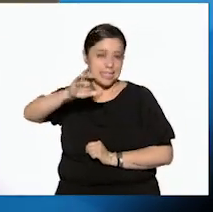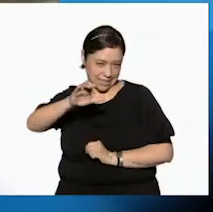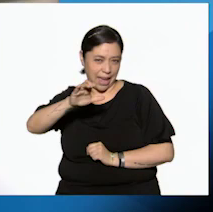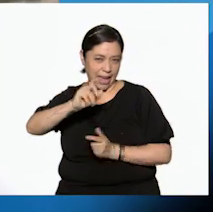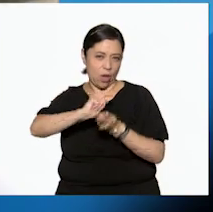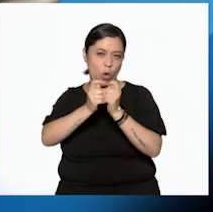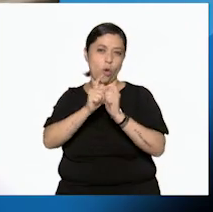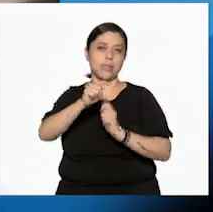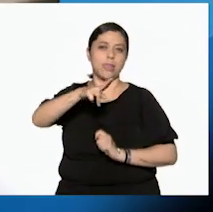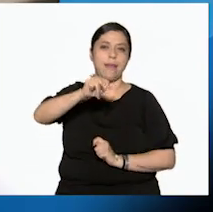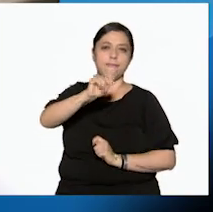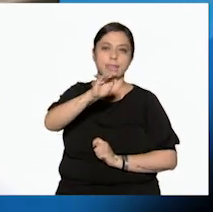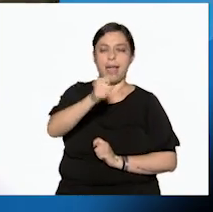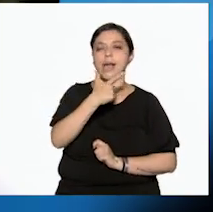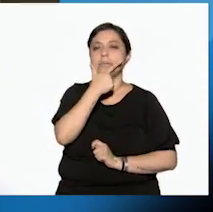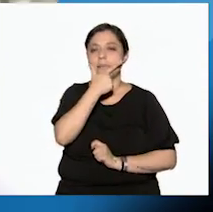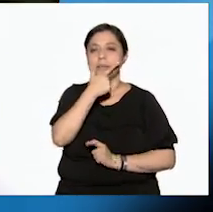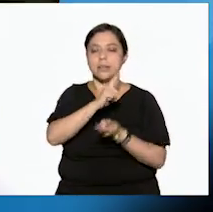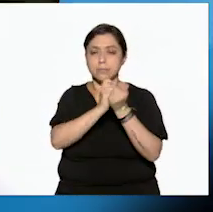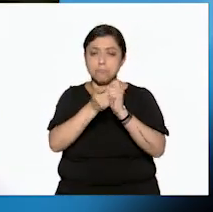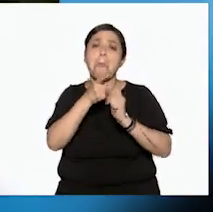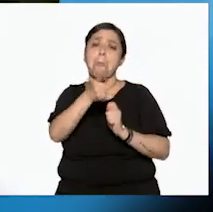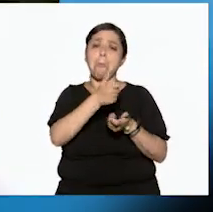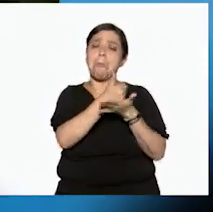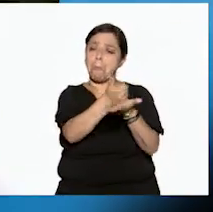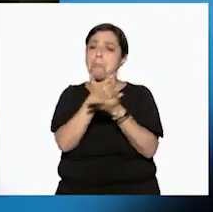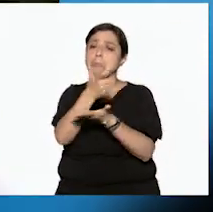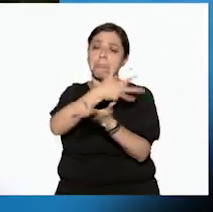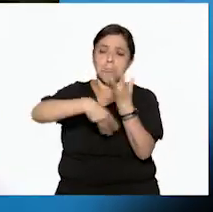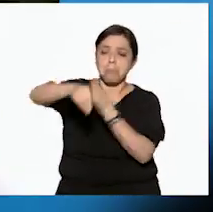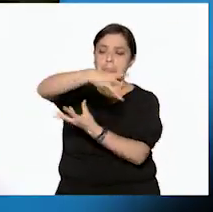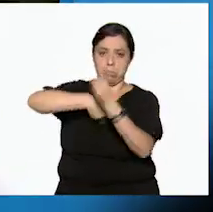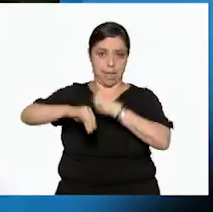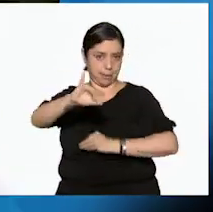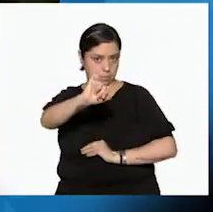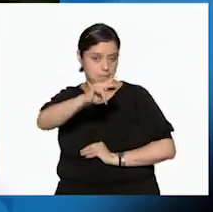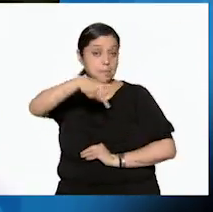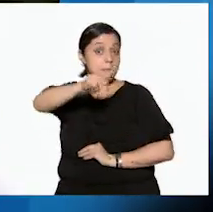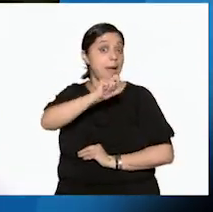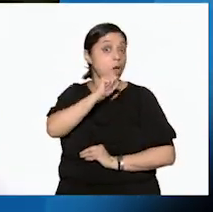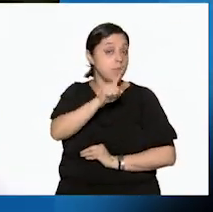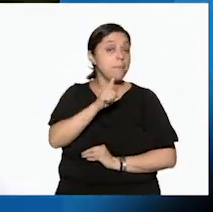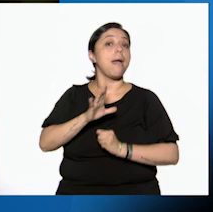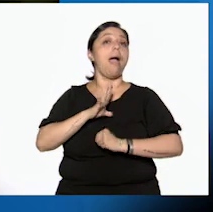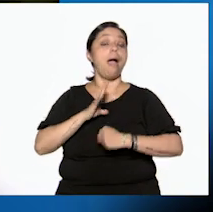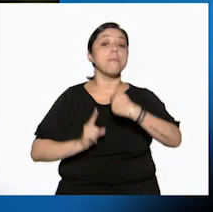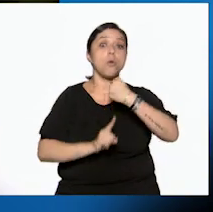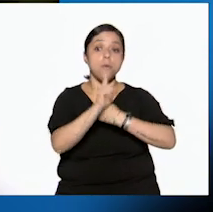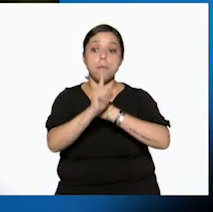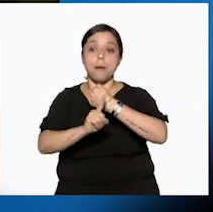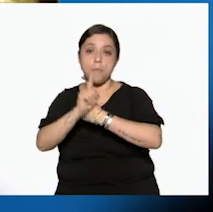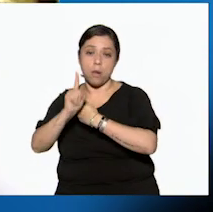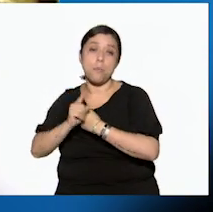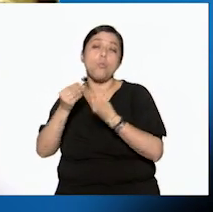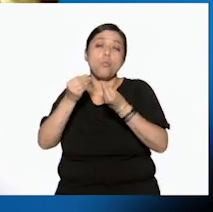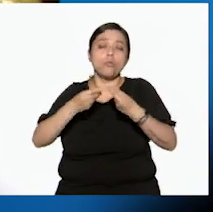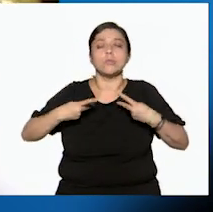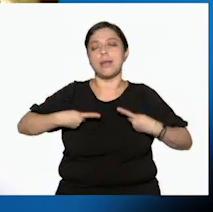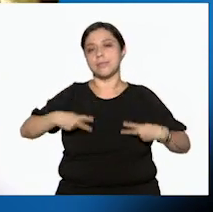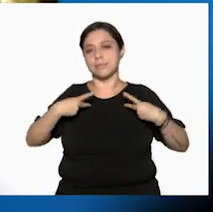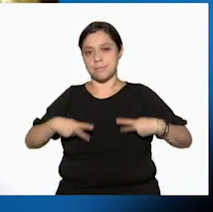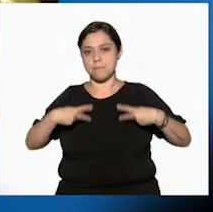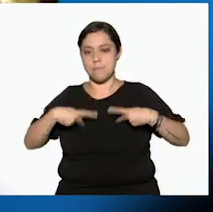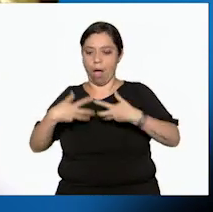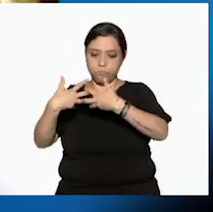inglés, ha traído innumerables beneficios económicos, pero también serios problemas para muchos productores. Sin duda,